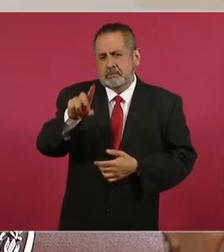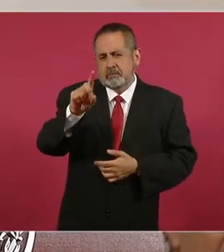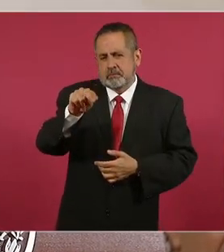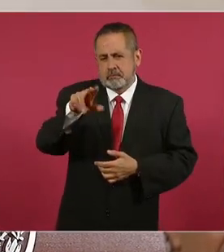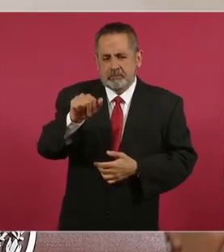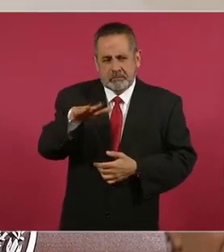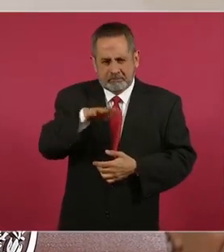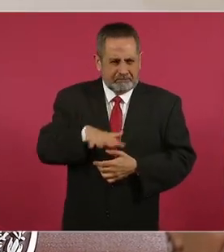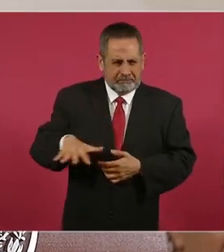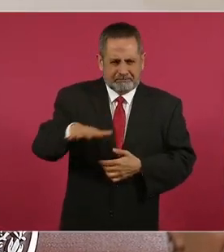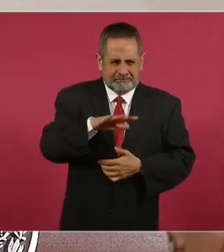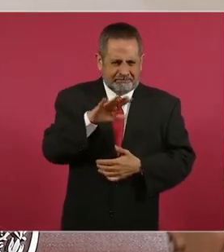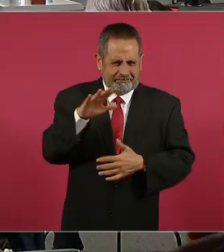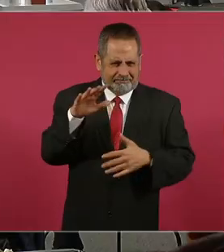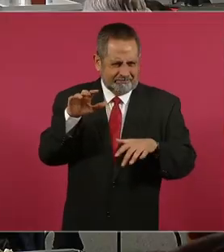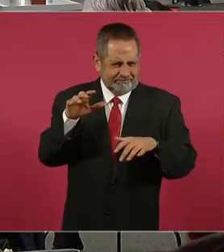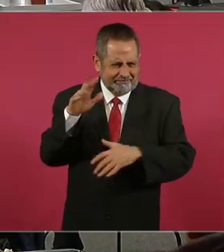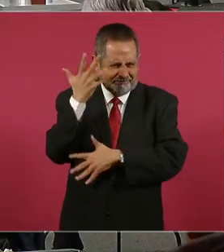allá en